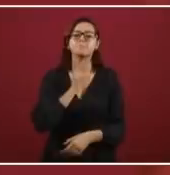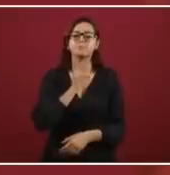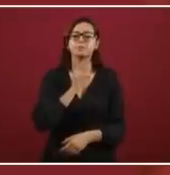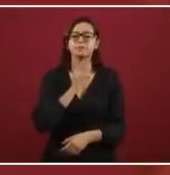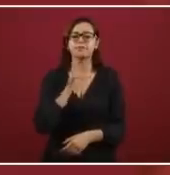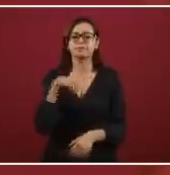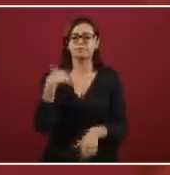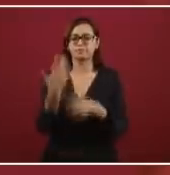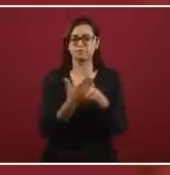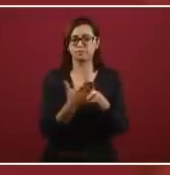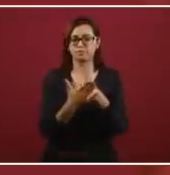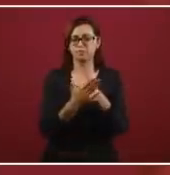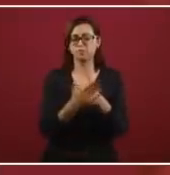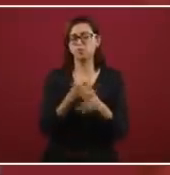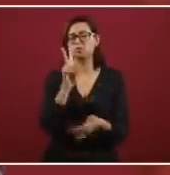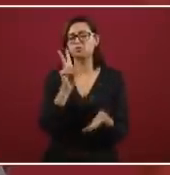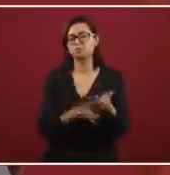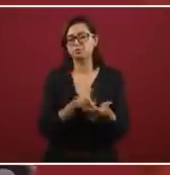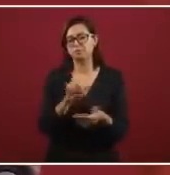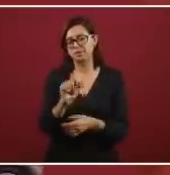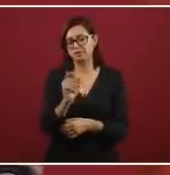para el